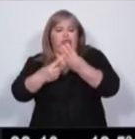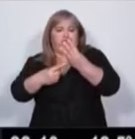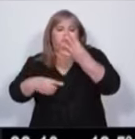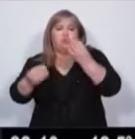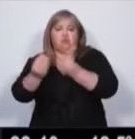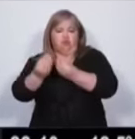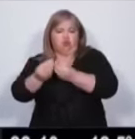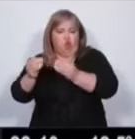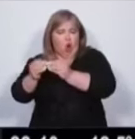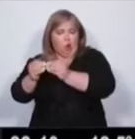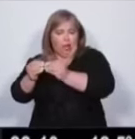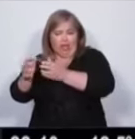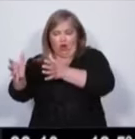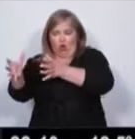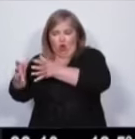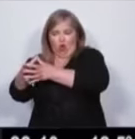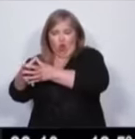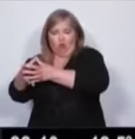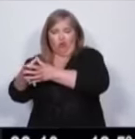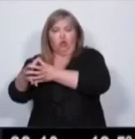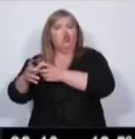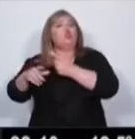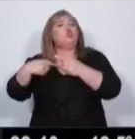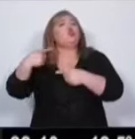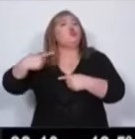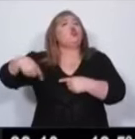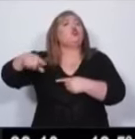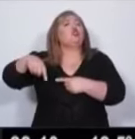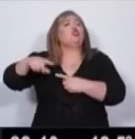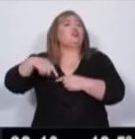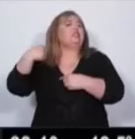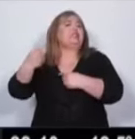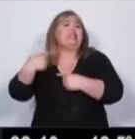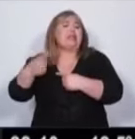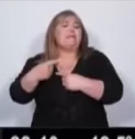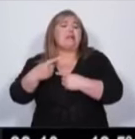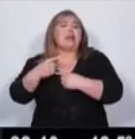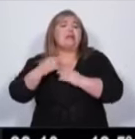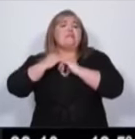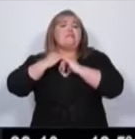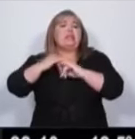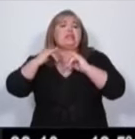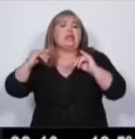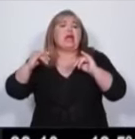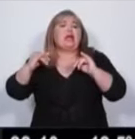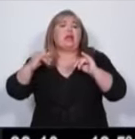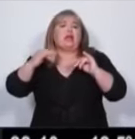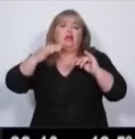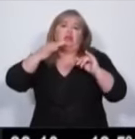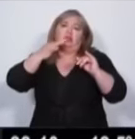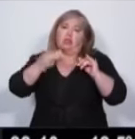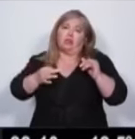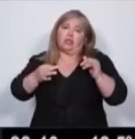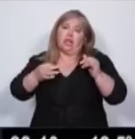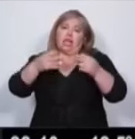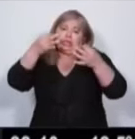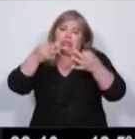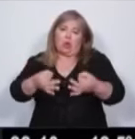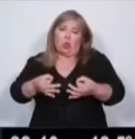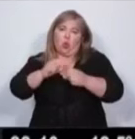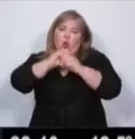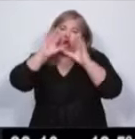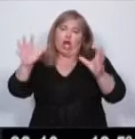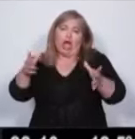siempre vamos a dar un mensaje de coherencia y de consecuencia por estas ideas. Cornejo y De Marchi gobiernan hace